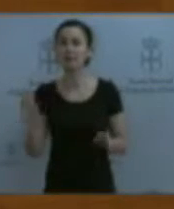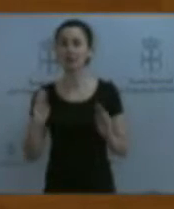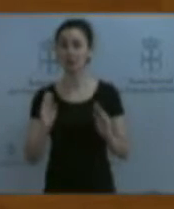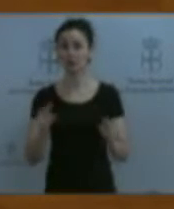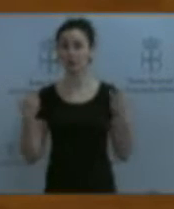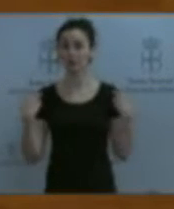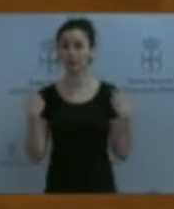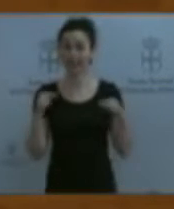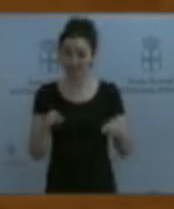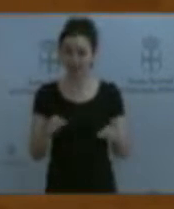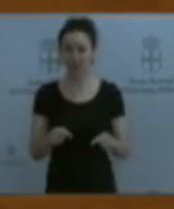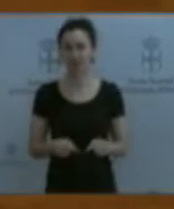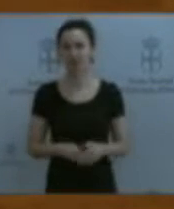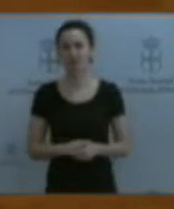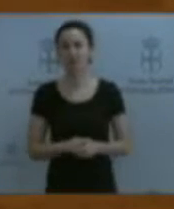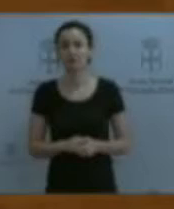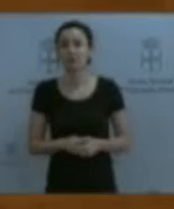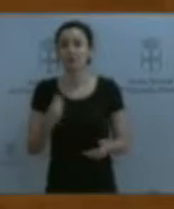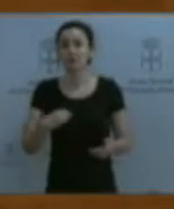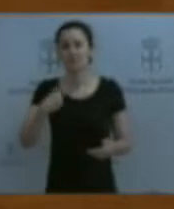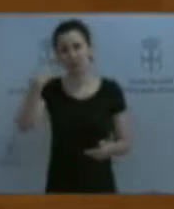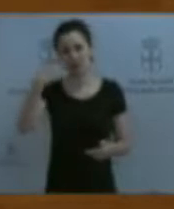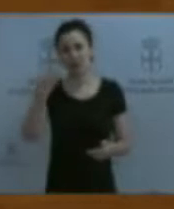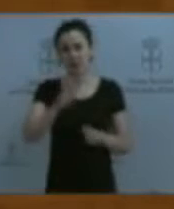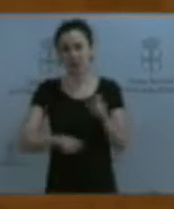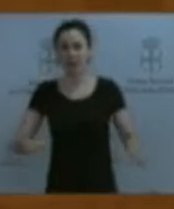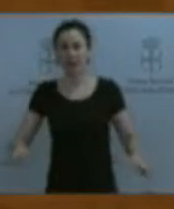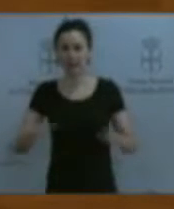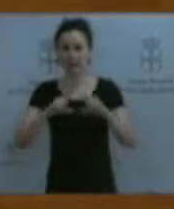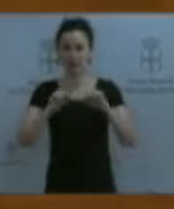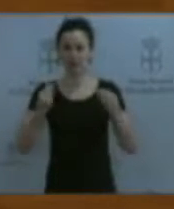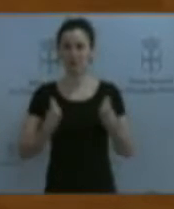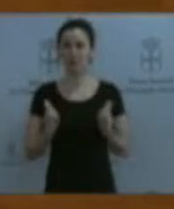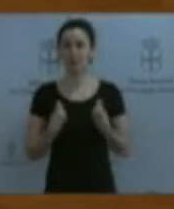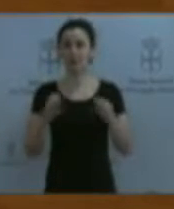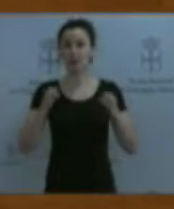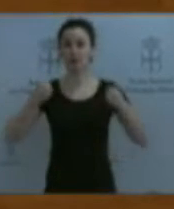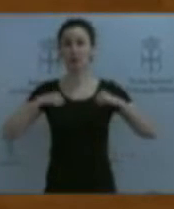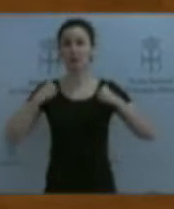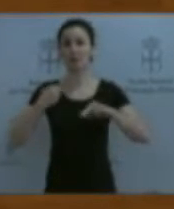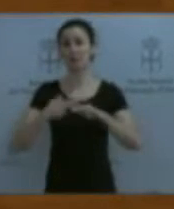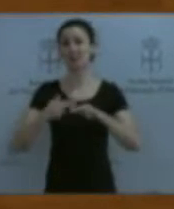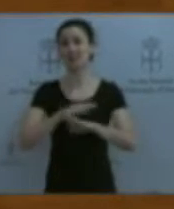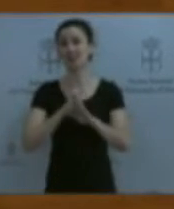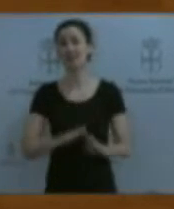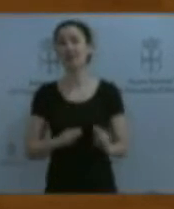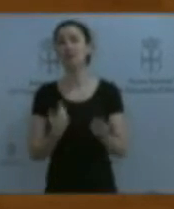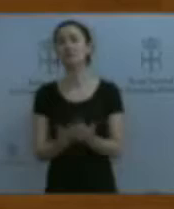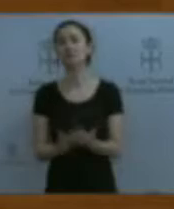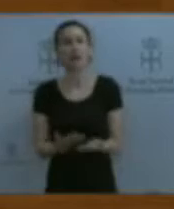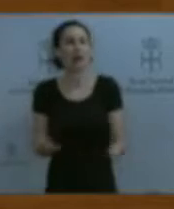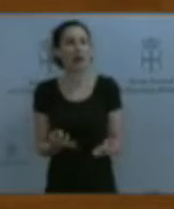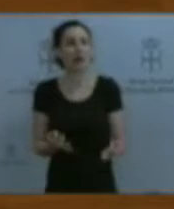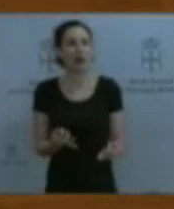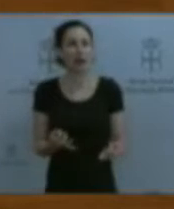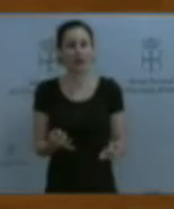tenemos encima de la mesa. Esto es lo que debe saber también el pueblo asturiano. Su pragmatismo político alcanza un alto precio. No nos venga luego con